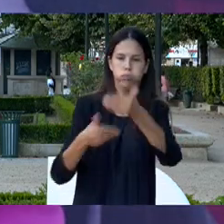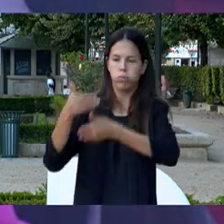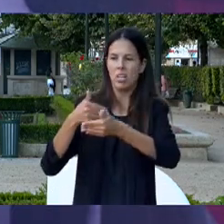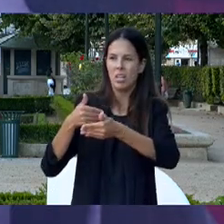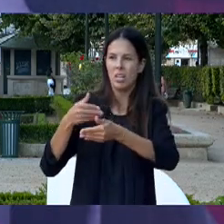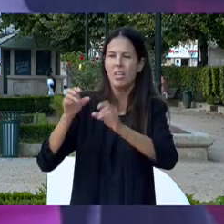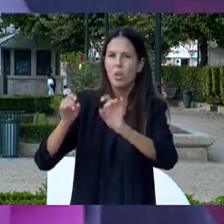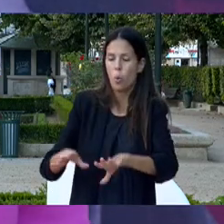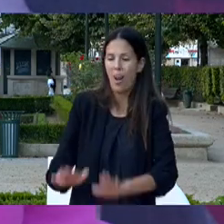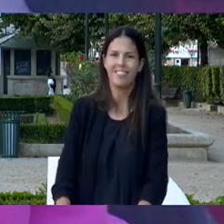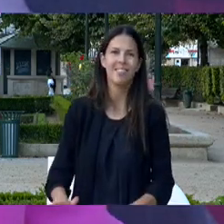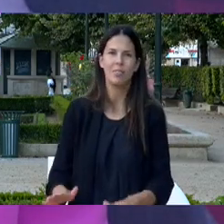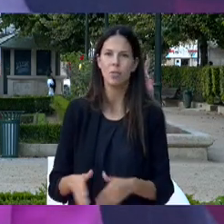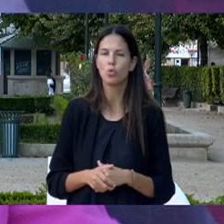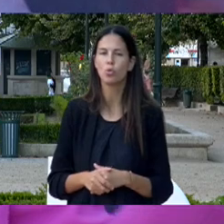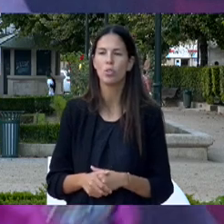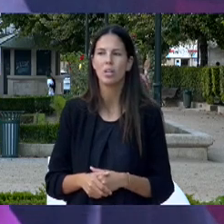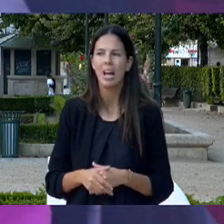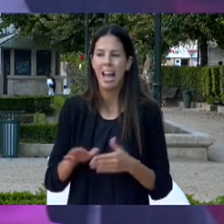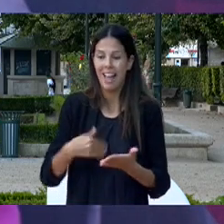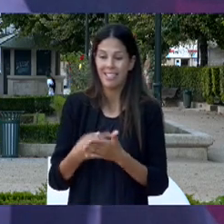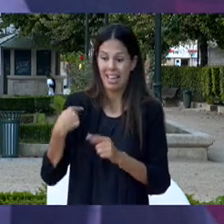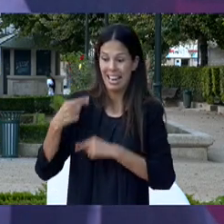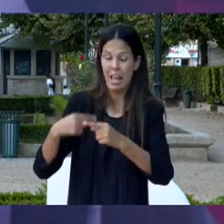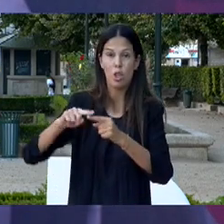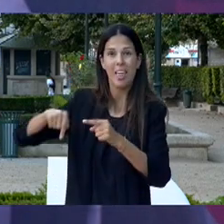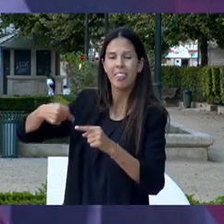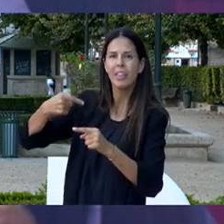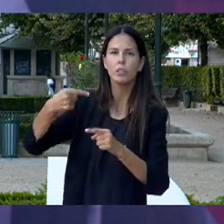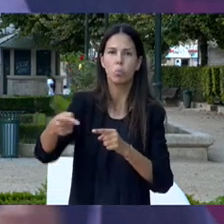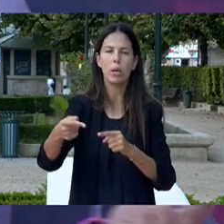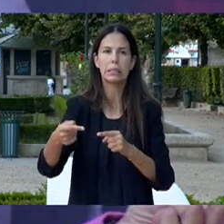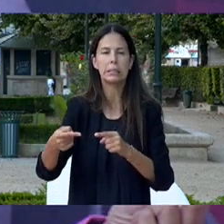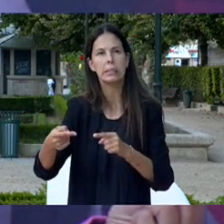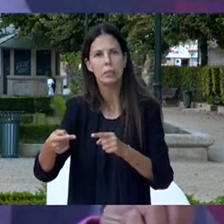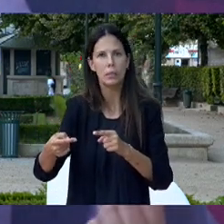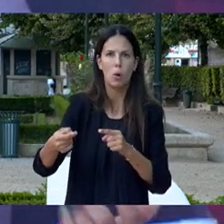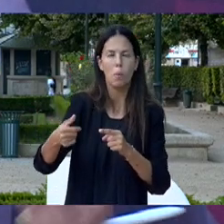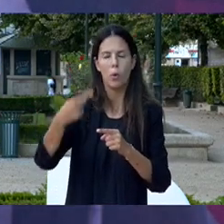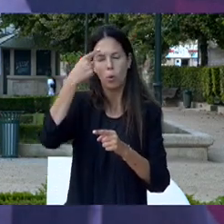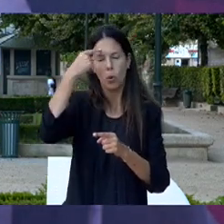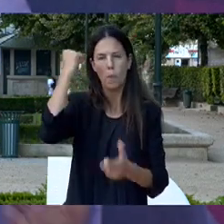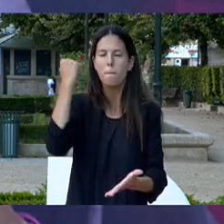menores de idade, non? Sí. Eu creo que incluso as xeracións que chegamos despois pois quedamos en certo xeito marcadas